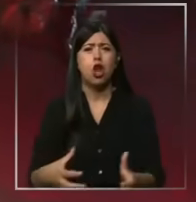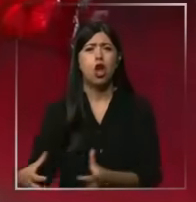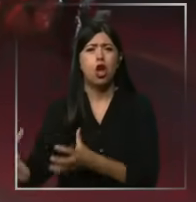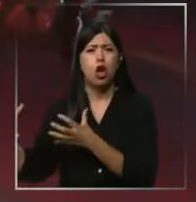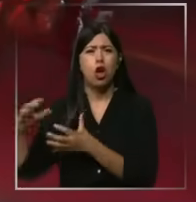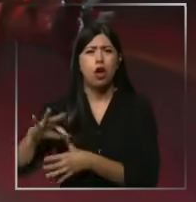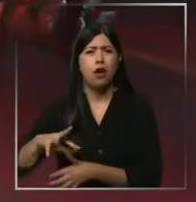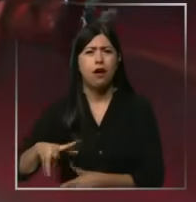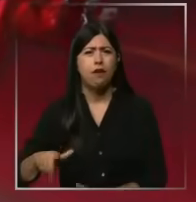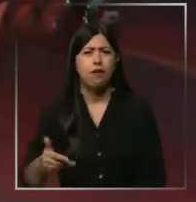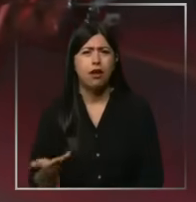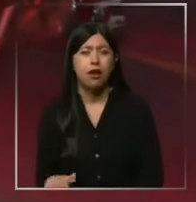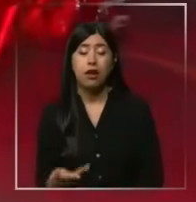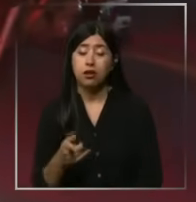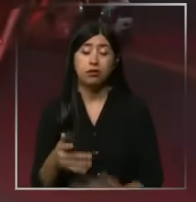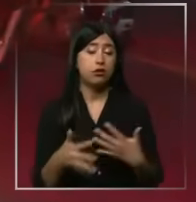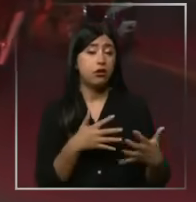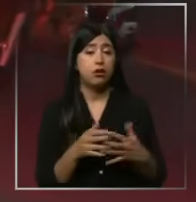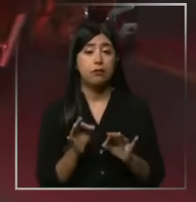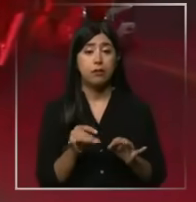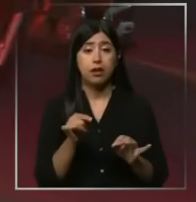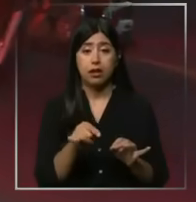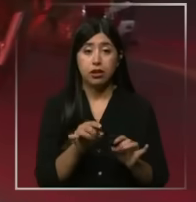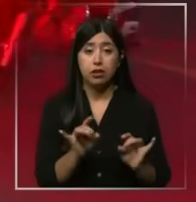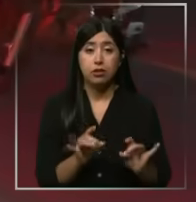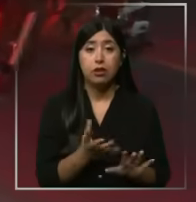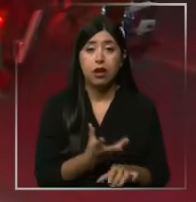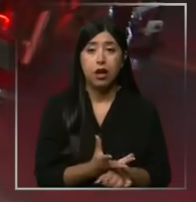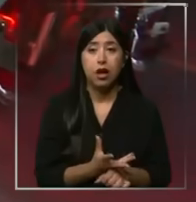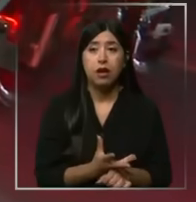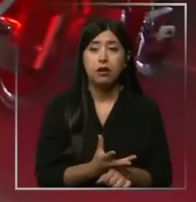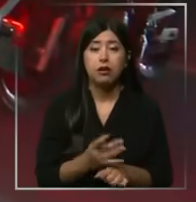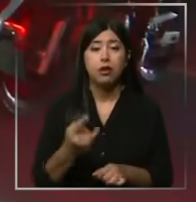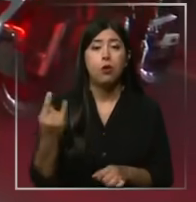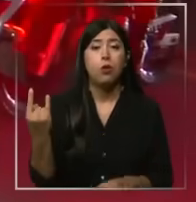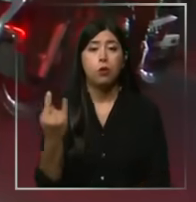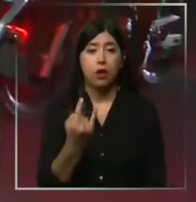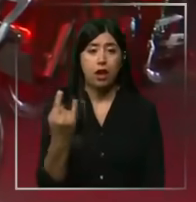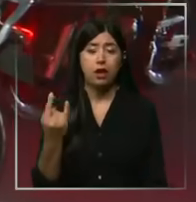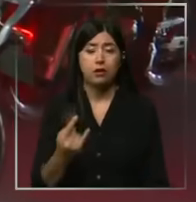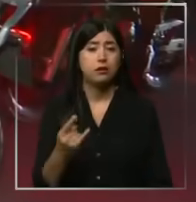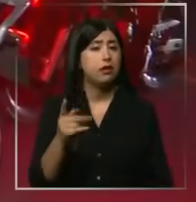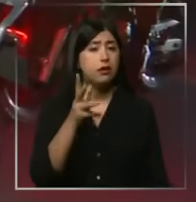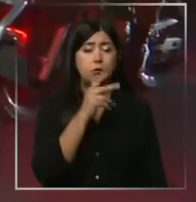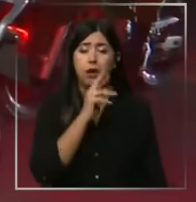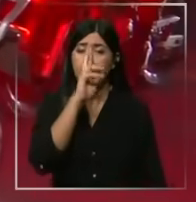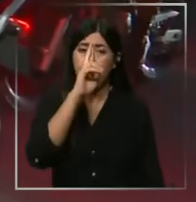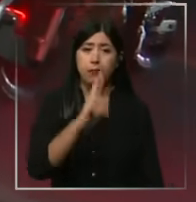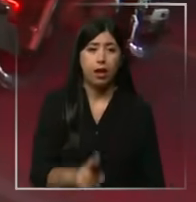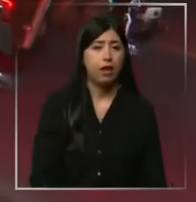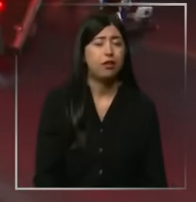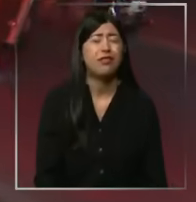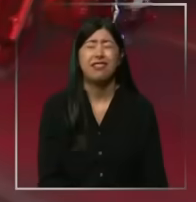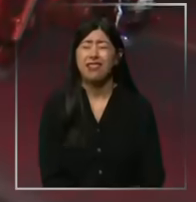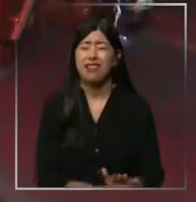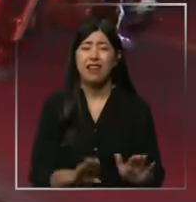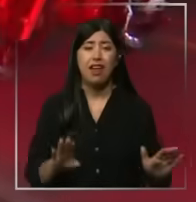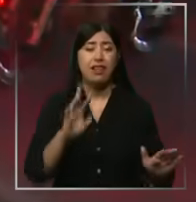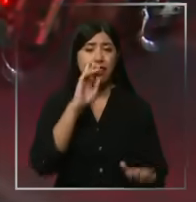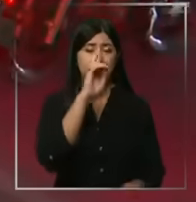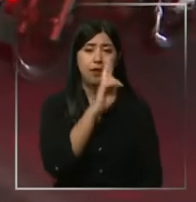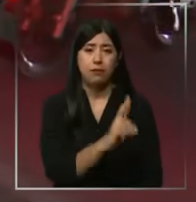acá. Eso es normal cuando suceden cosas acá, en este caso con emergencia. No respetan nada, no respetan nada. Así